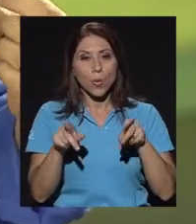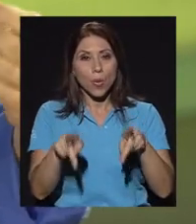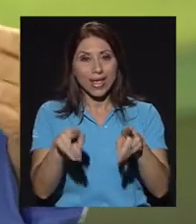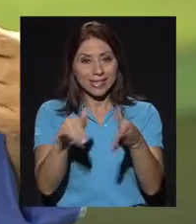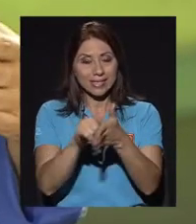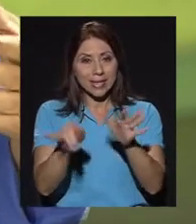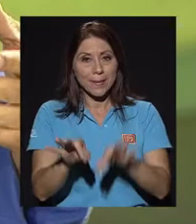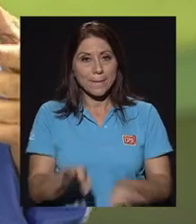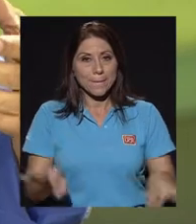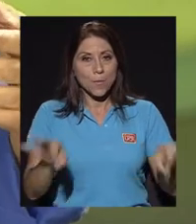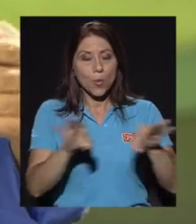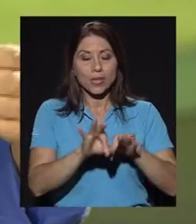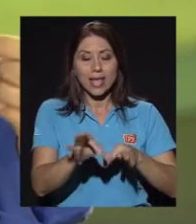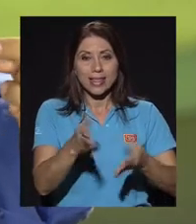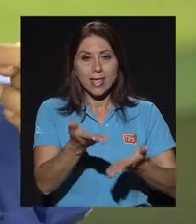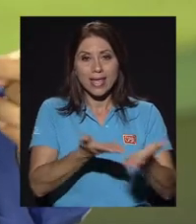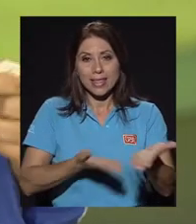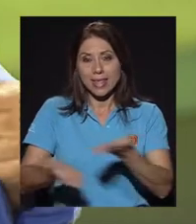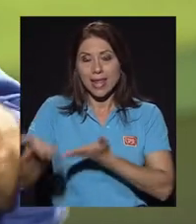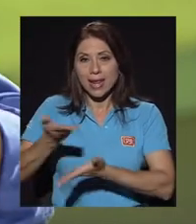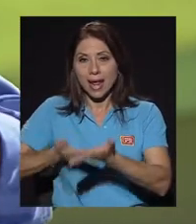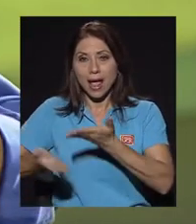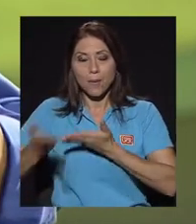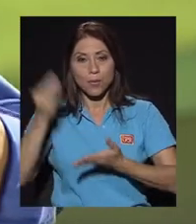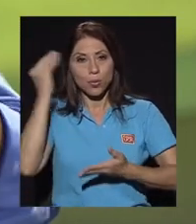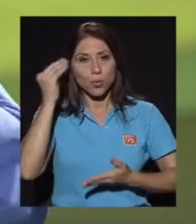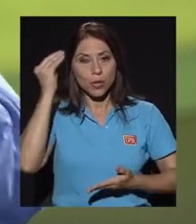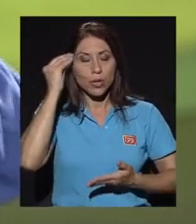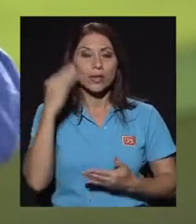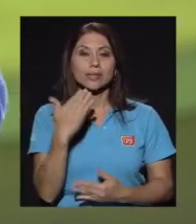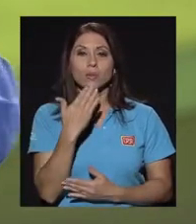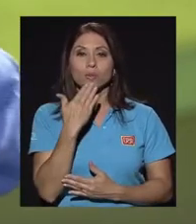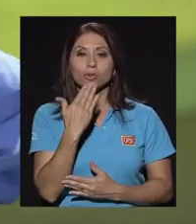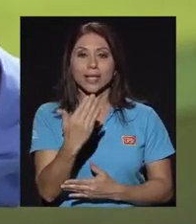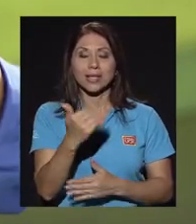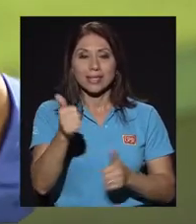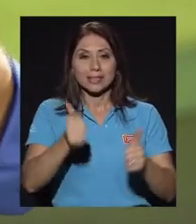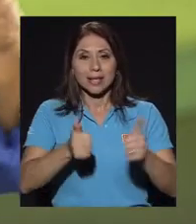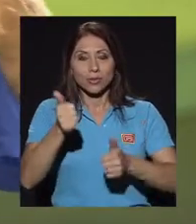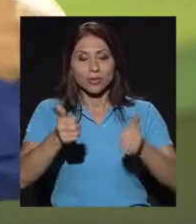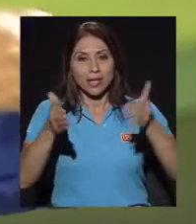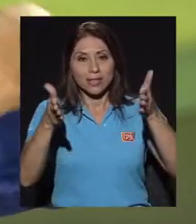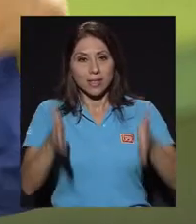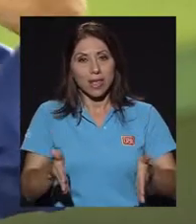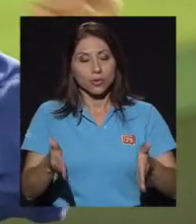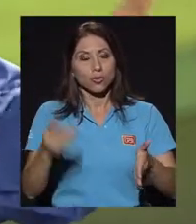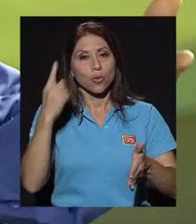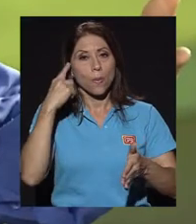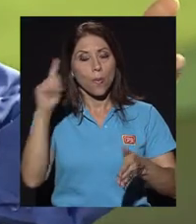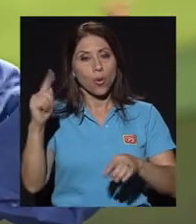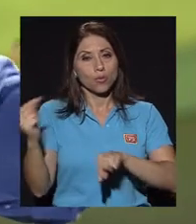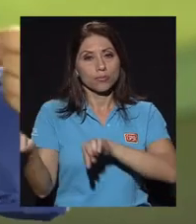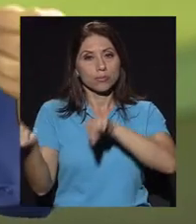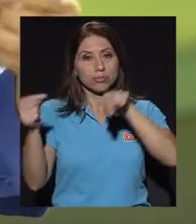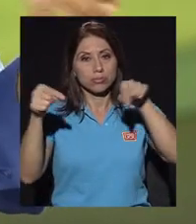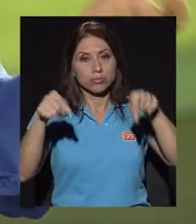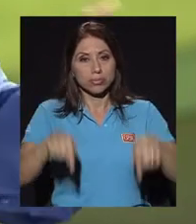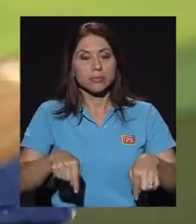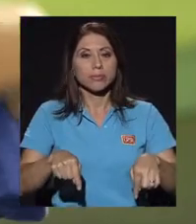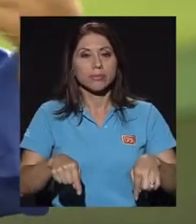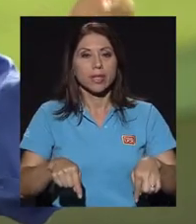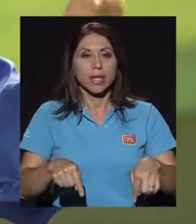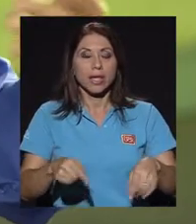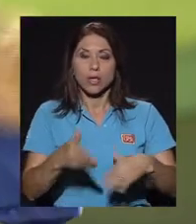importante intercambio de opiniones. Muchas gracias a los candidatos por hacerse presentes